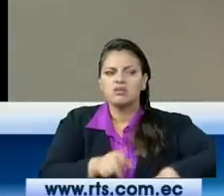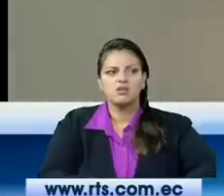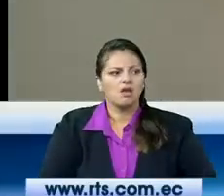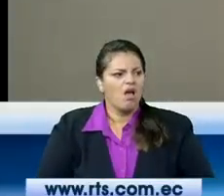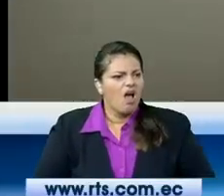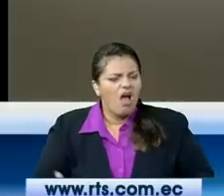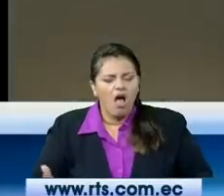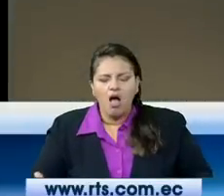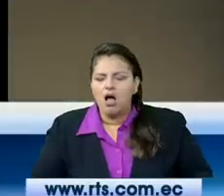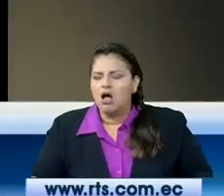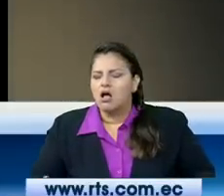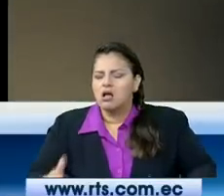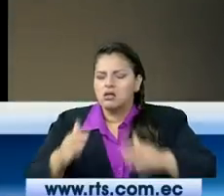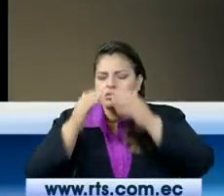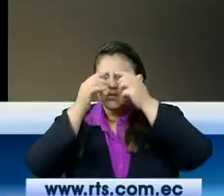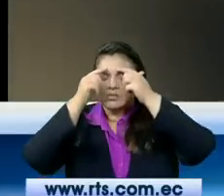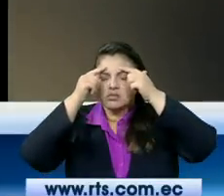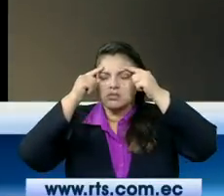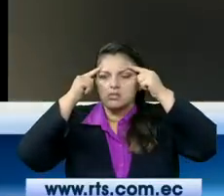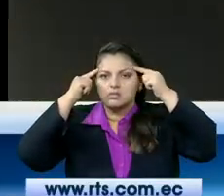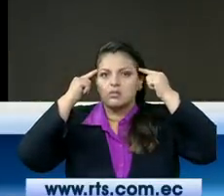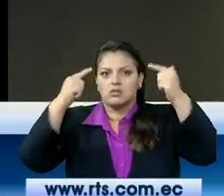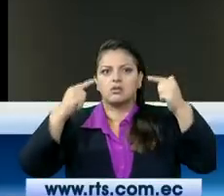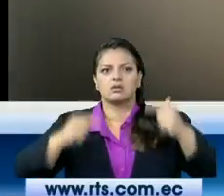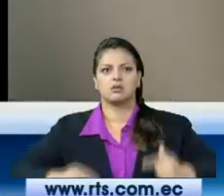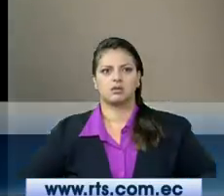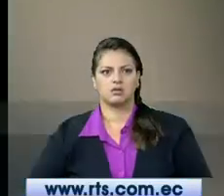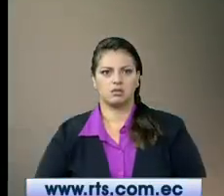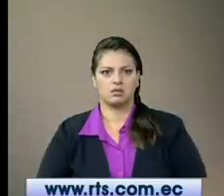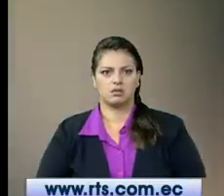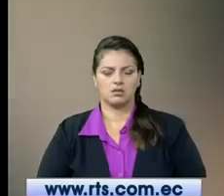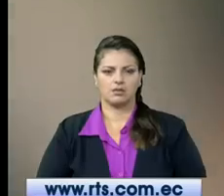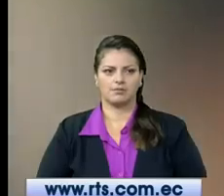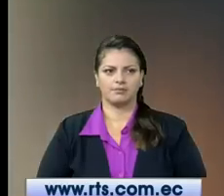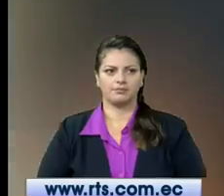a los ladrones les irá peor.